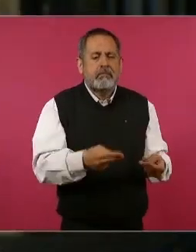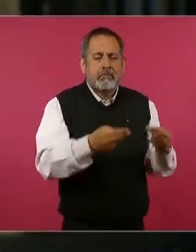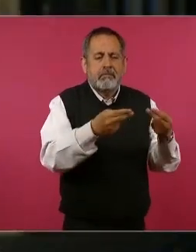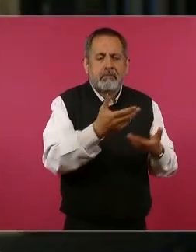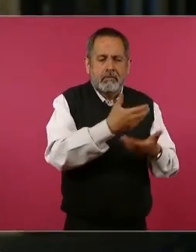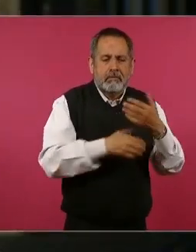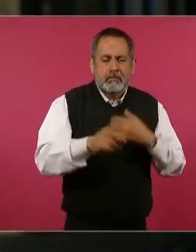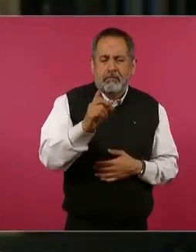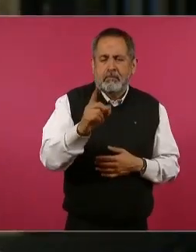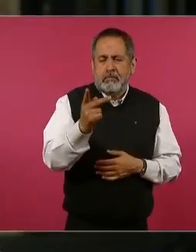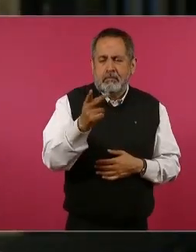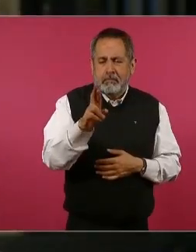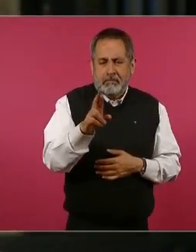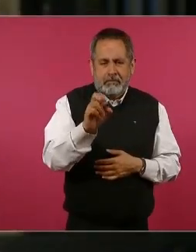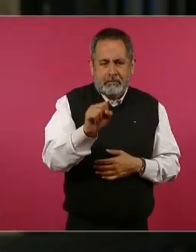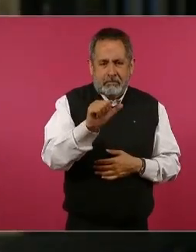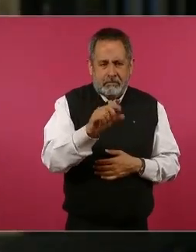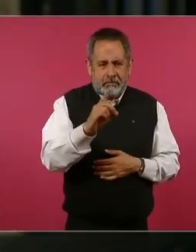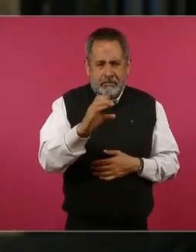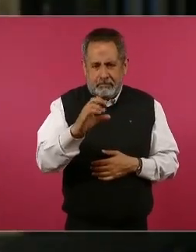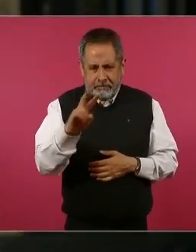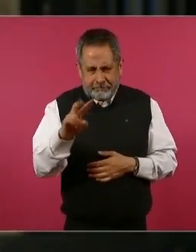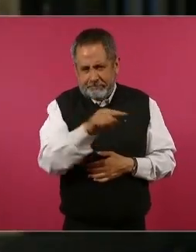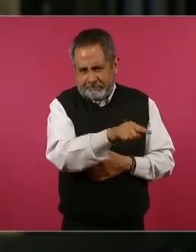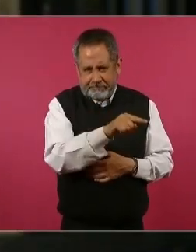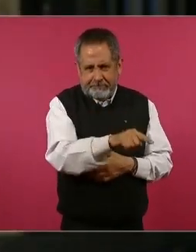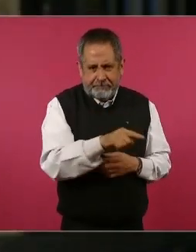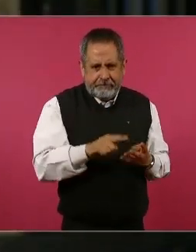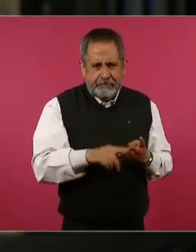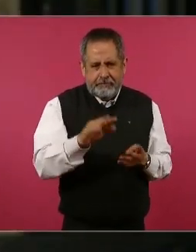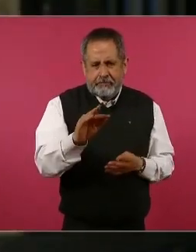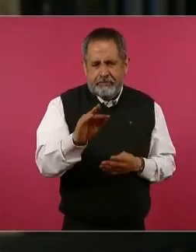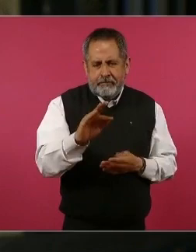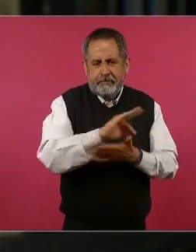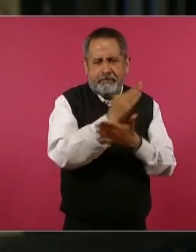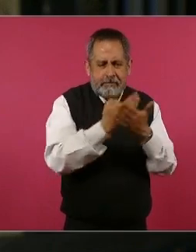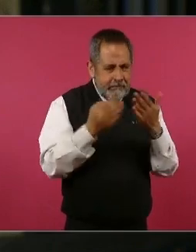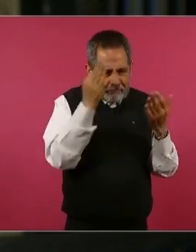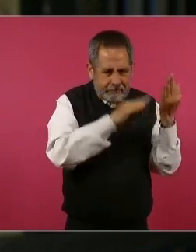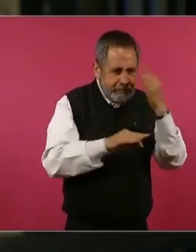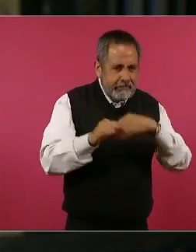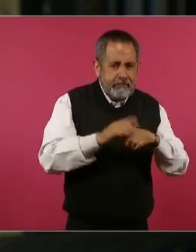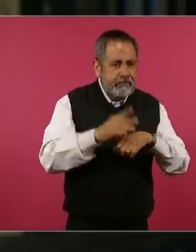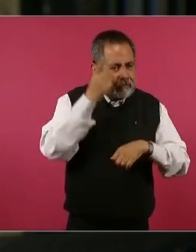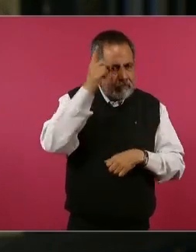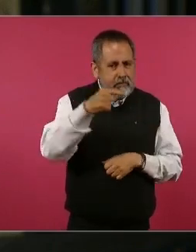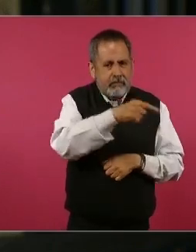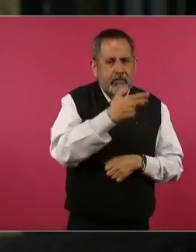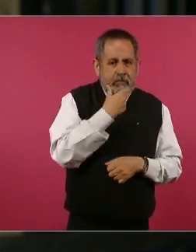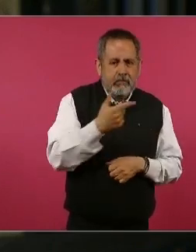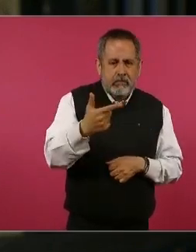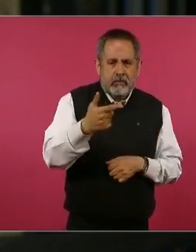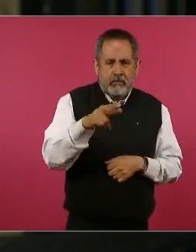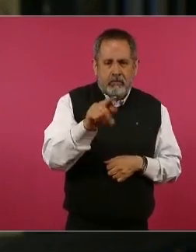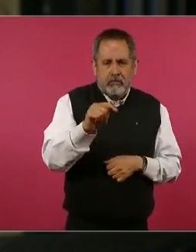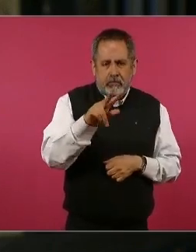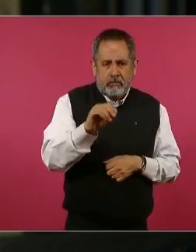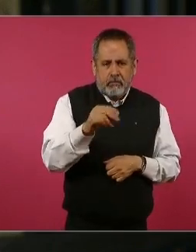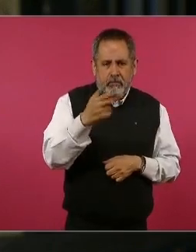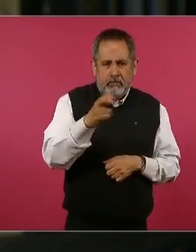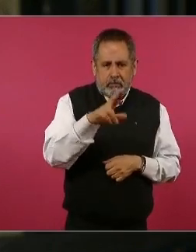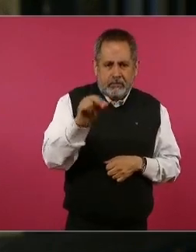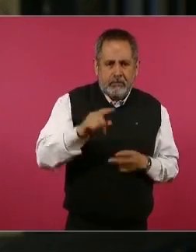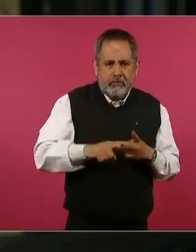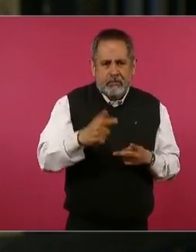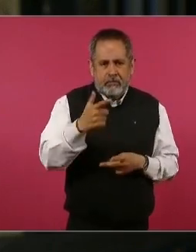comercializadora DPR S.A. de CB y factureras de dueños de Gustavo Herrera y